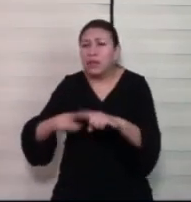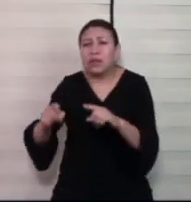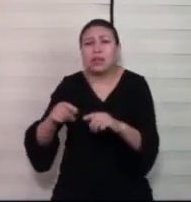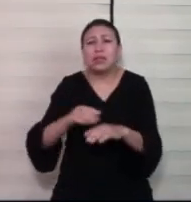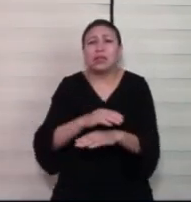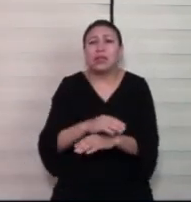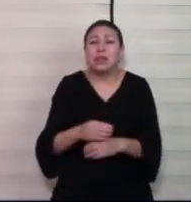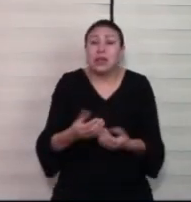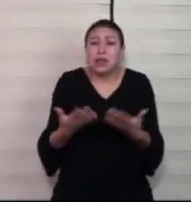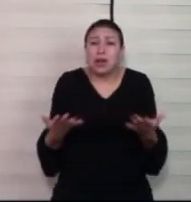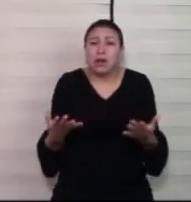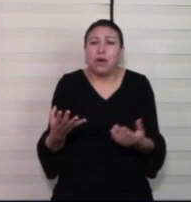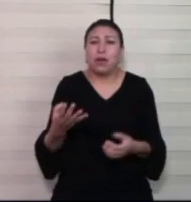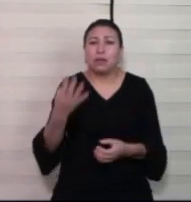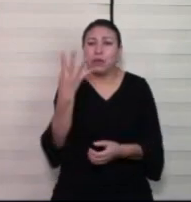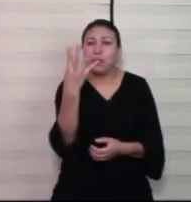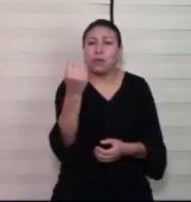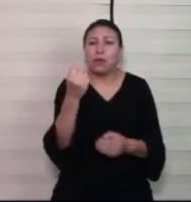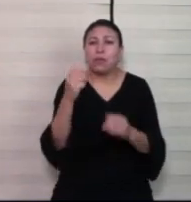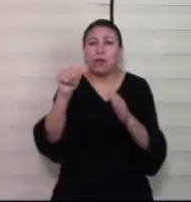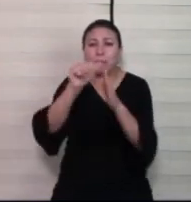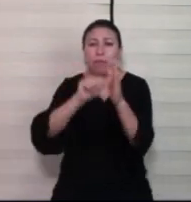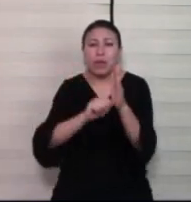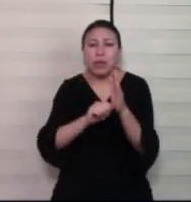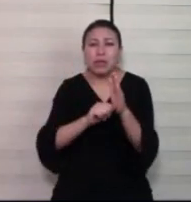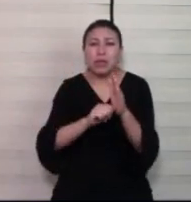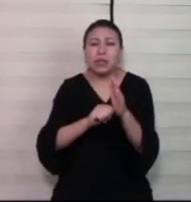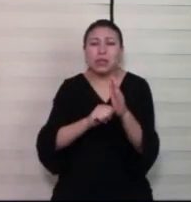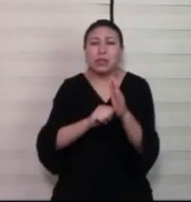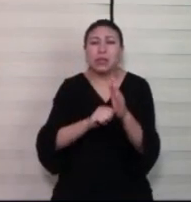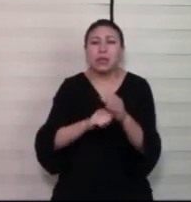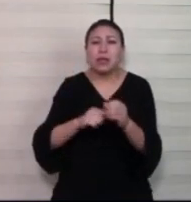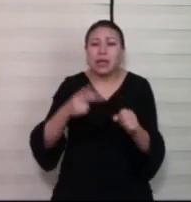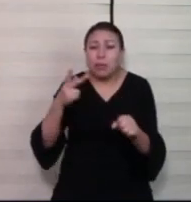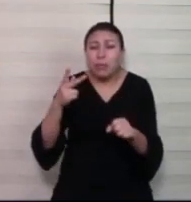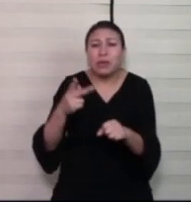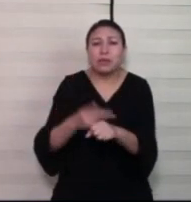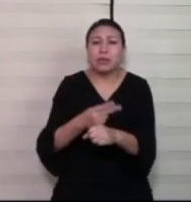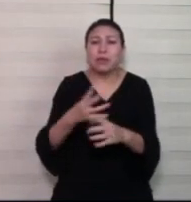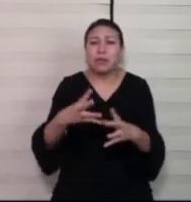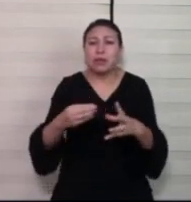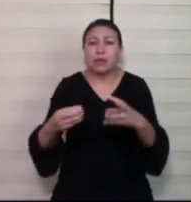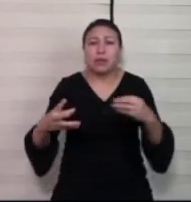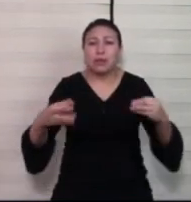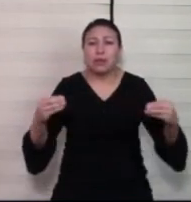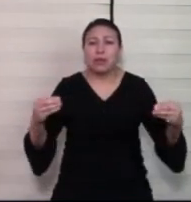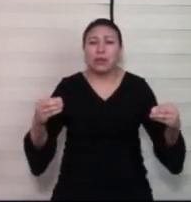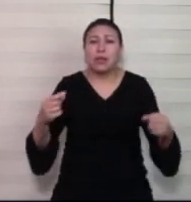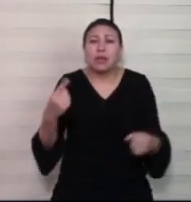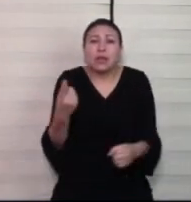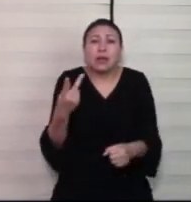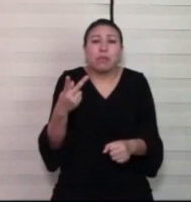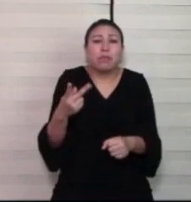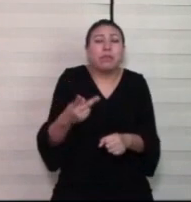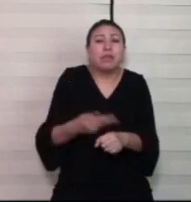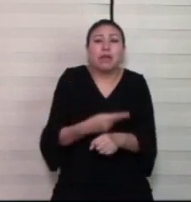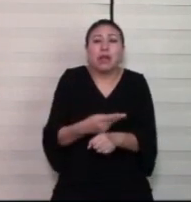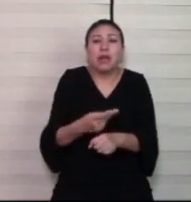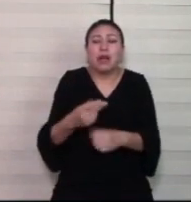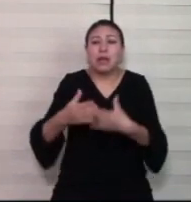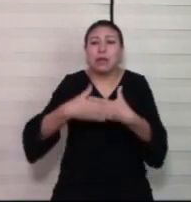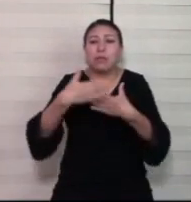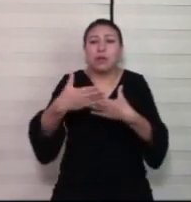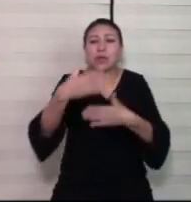casi a 9 meses con esta pandemia. ¿Qué nos espera el año que entra? ¿No